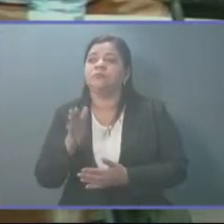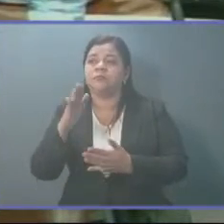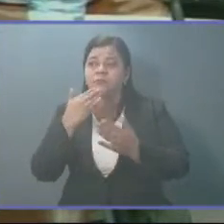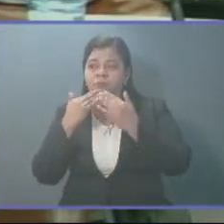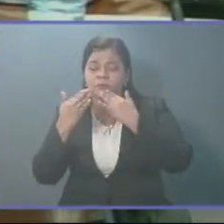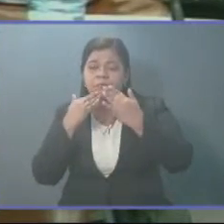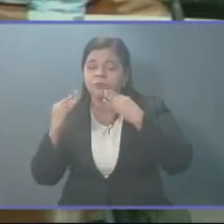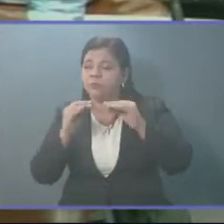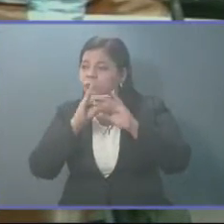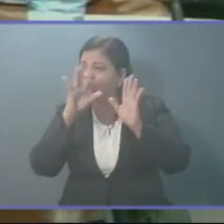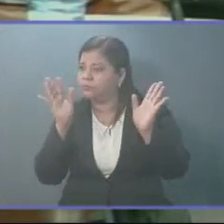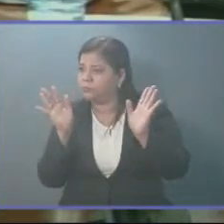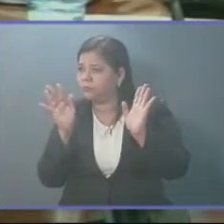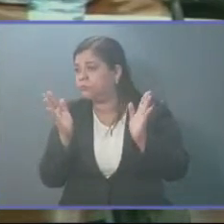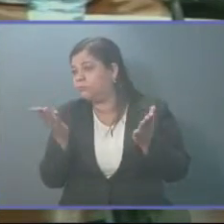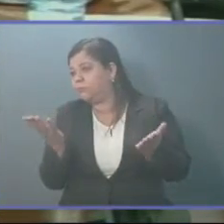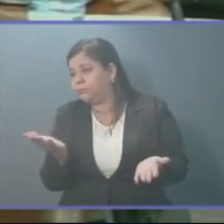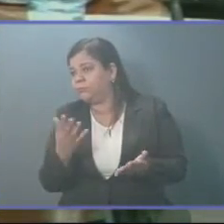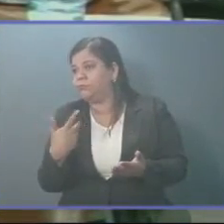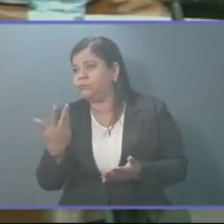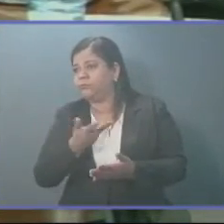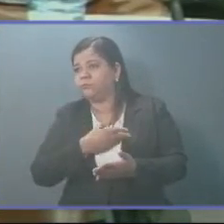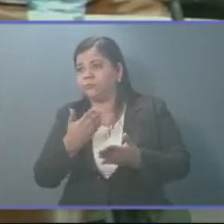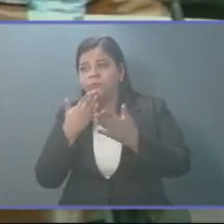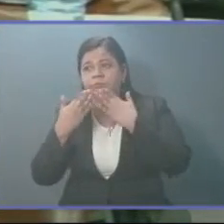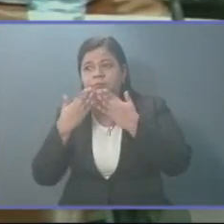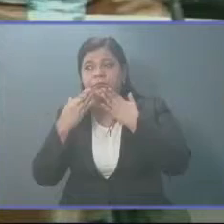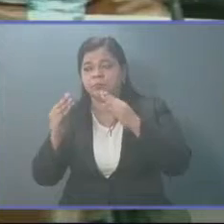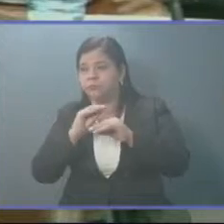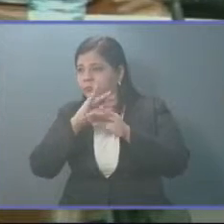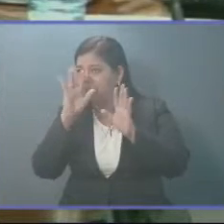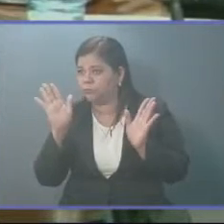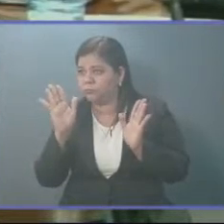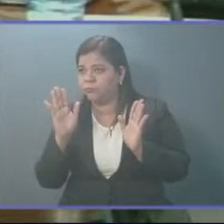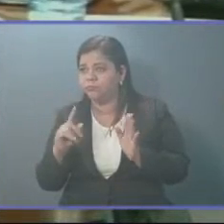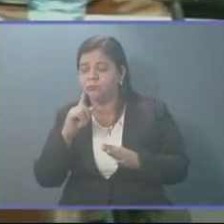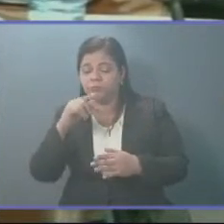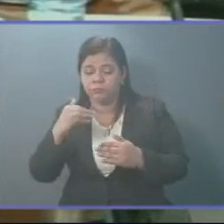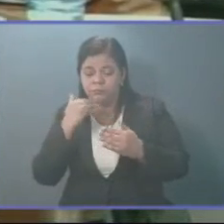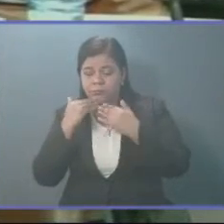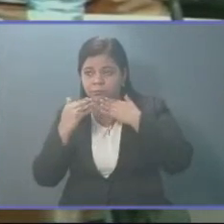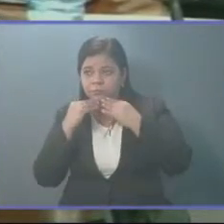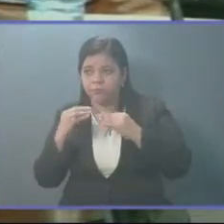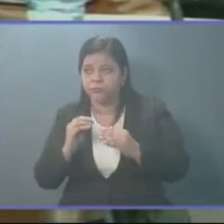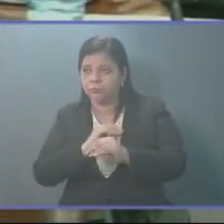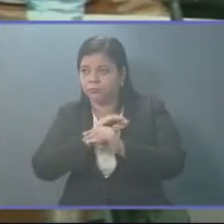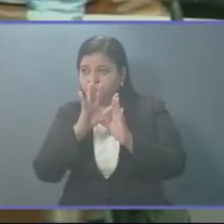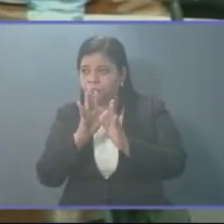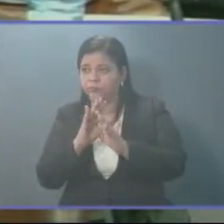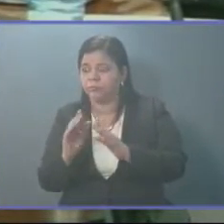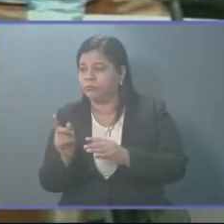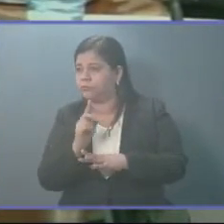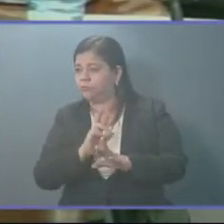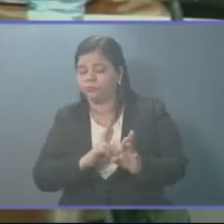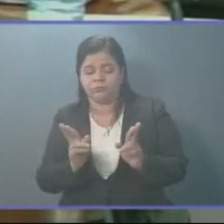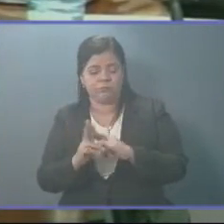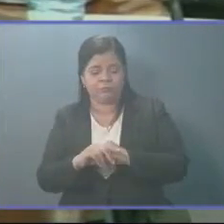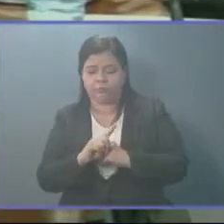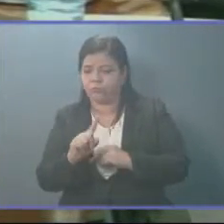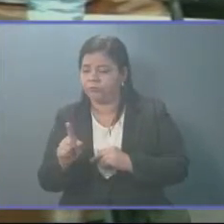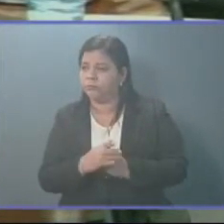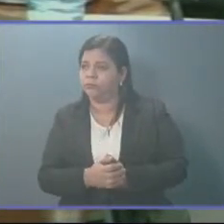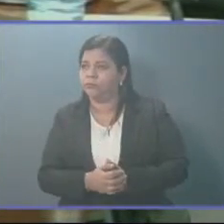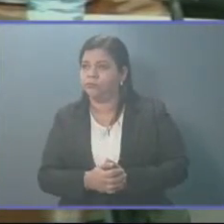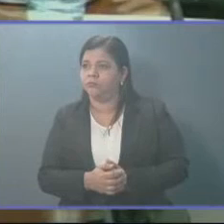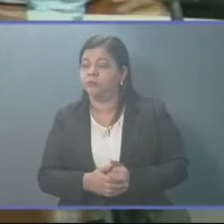interpretación auténtica, aunque hay que explicar claramente que una interpretación auténtica pues no es una reforma, es lo